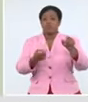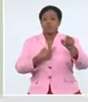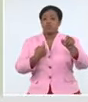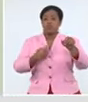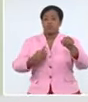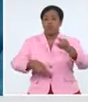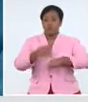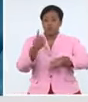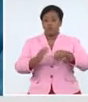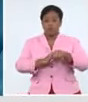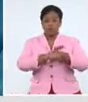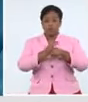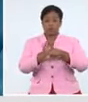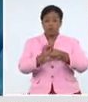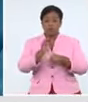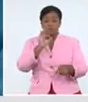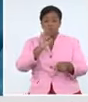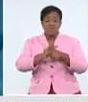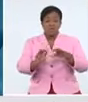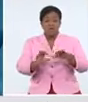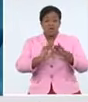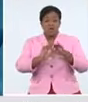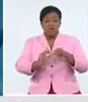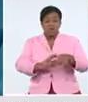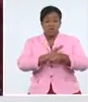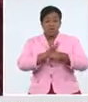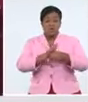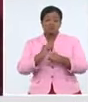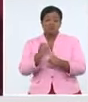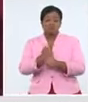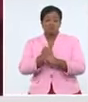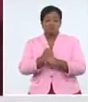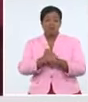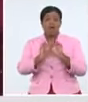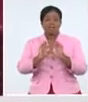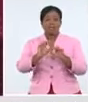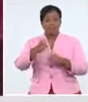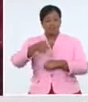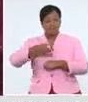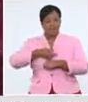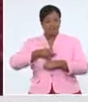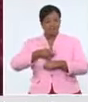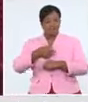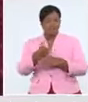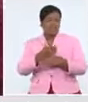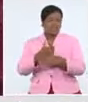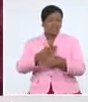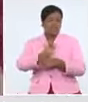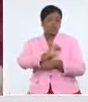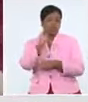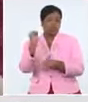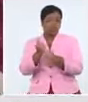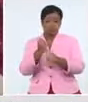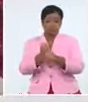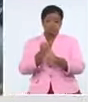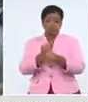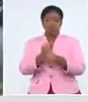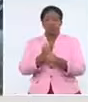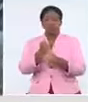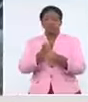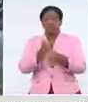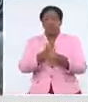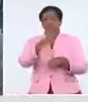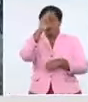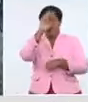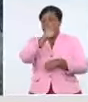salud desde la concreción de diversas tareas. Así recibieron la medalla Hazaña Laboral trabajadores de los hospitales Amalia Simoni, Ana